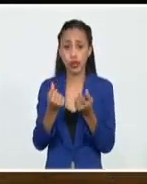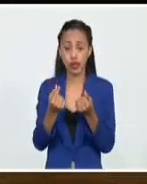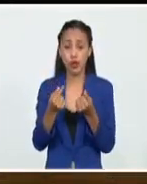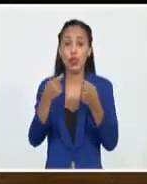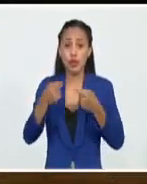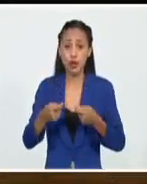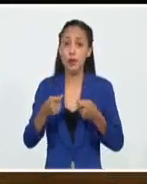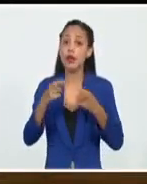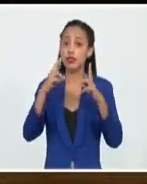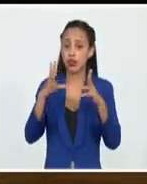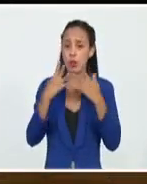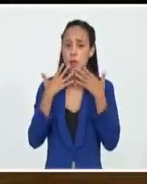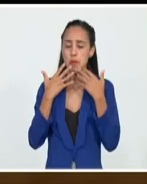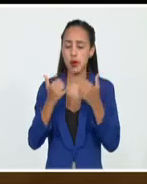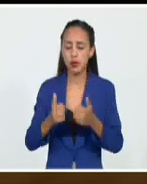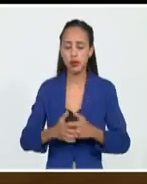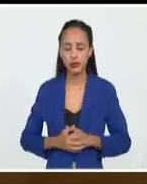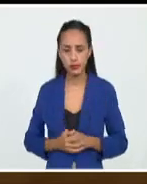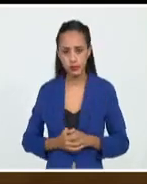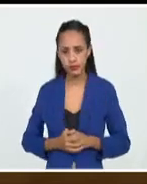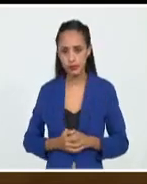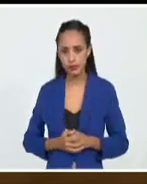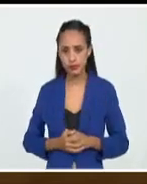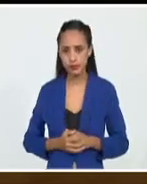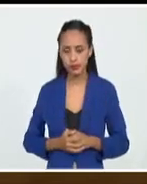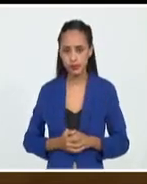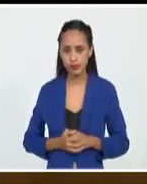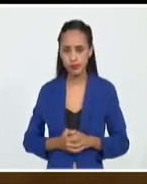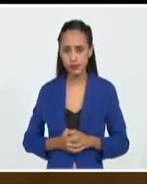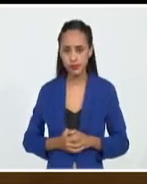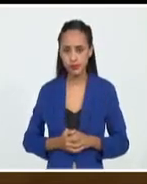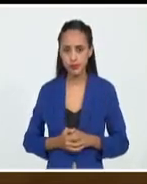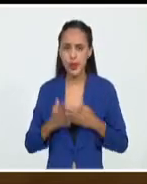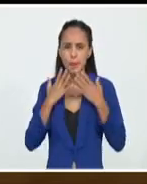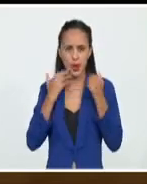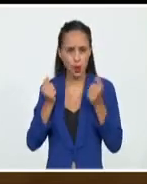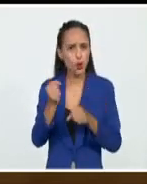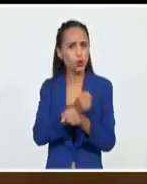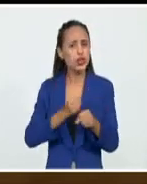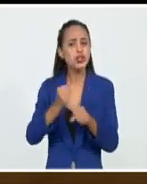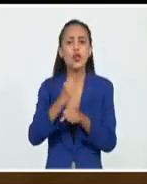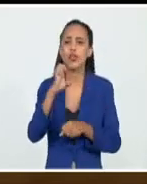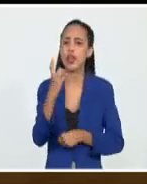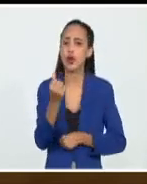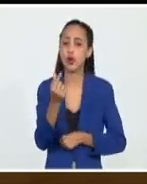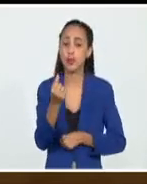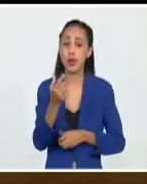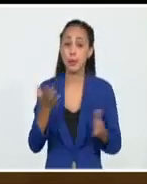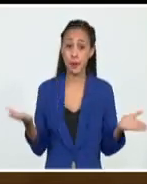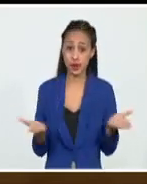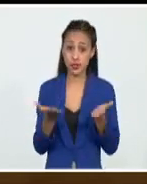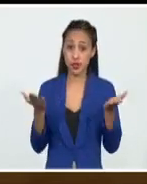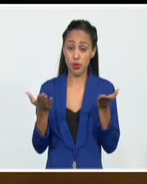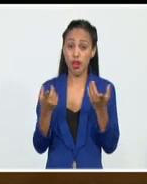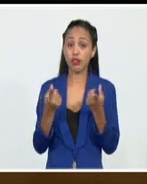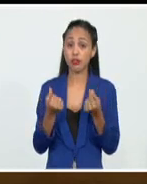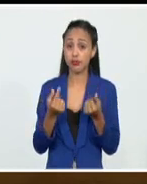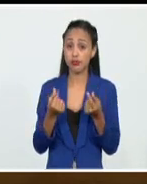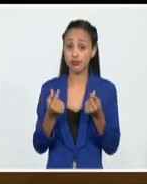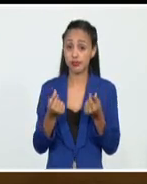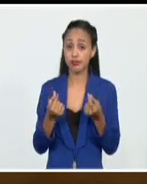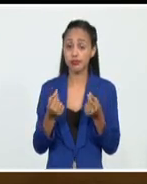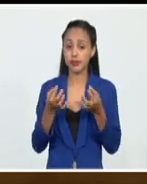una mayor utilización de los instrumentos financieros en la conducción de la economía y avanzar en el logro de los equilibrios